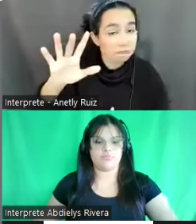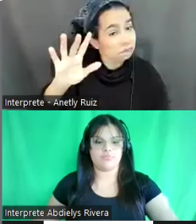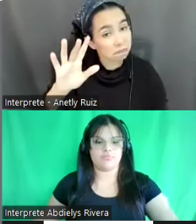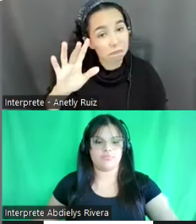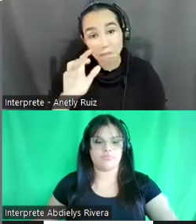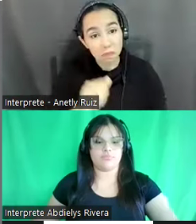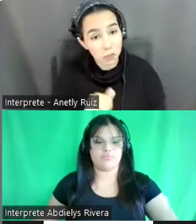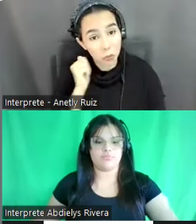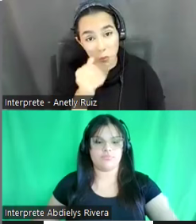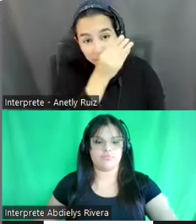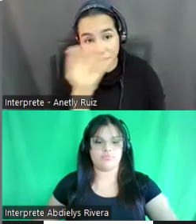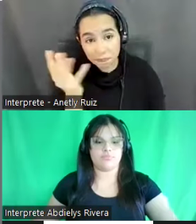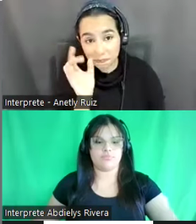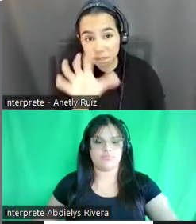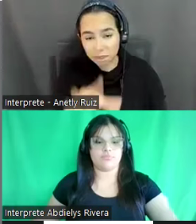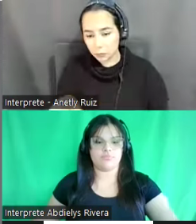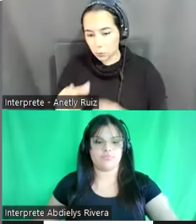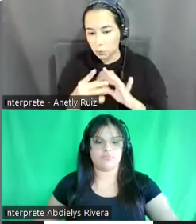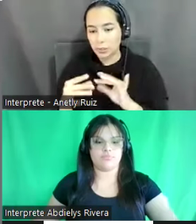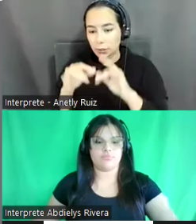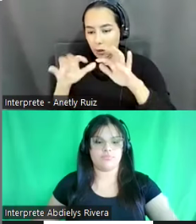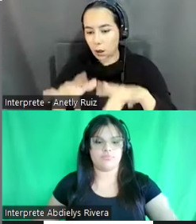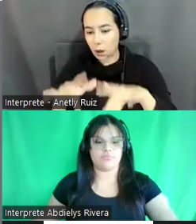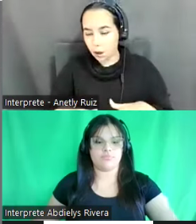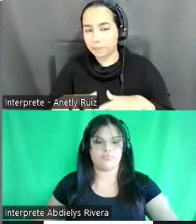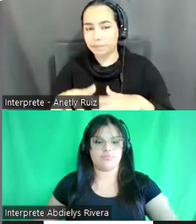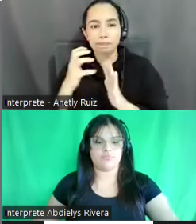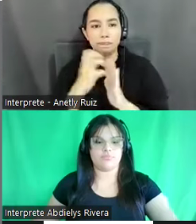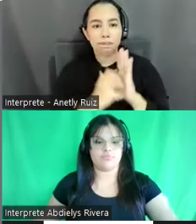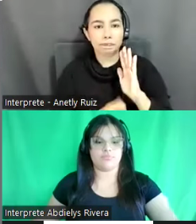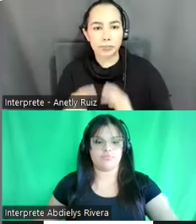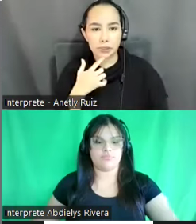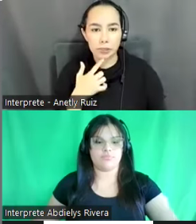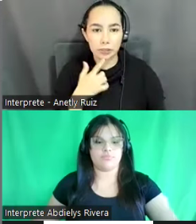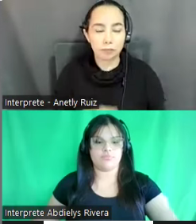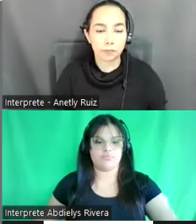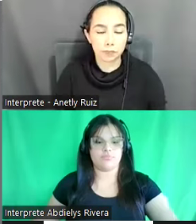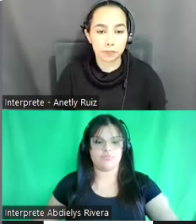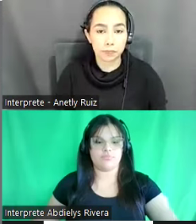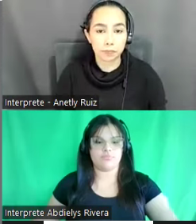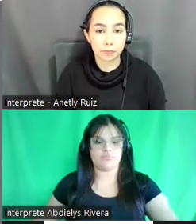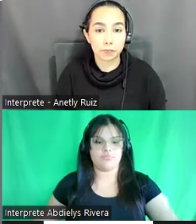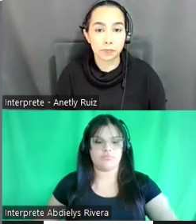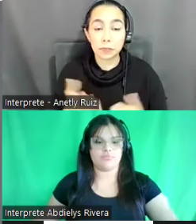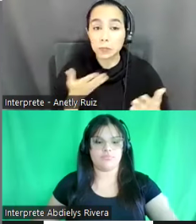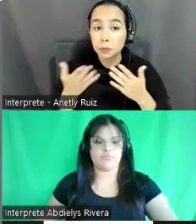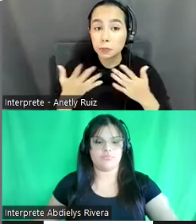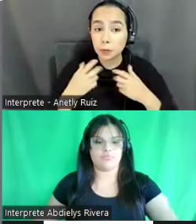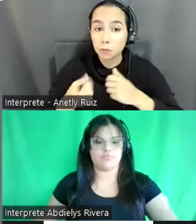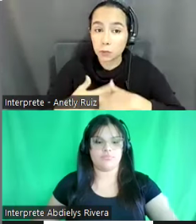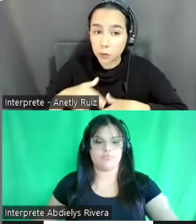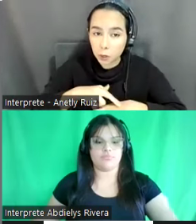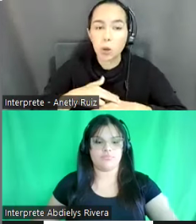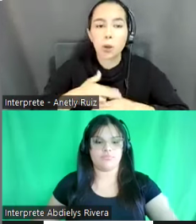aquí hay un comentario bastante largo. Yulisa menciona que en Puerto Rico los servicios de salud están en proceso de mejorar su